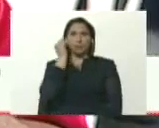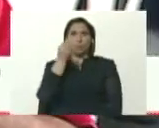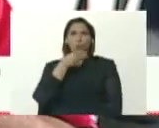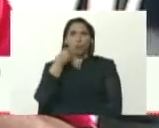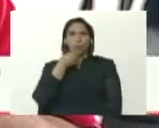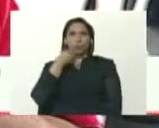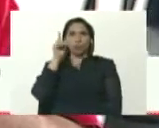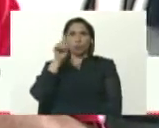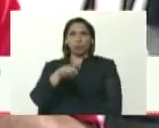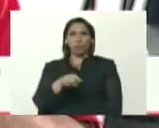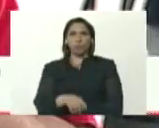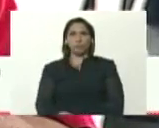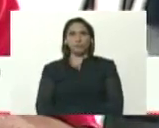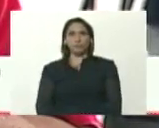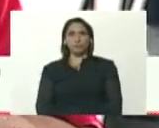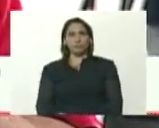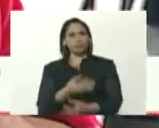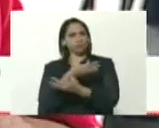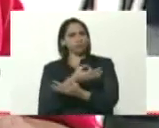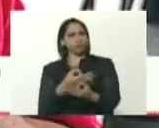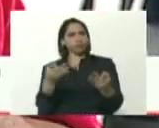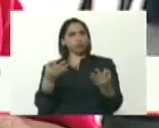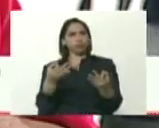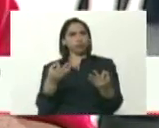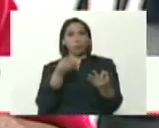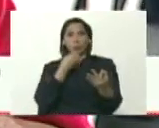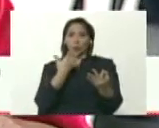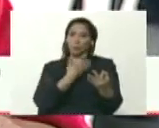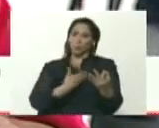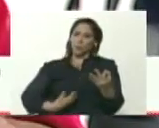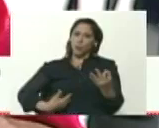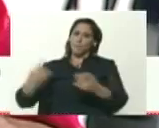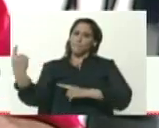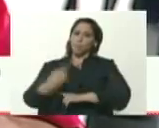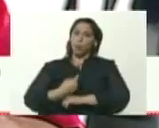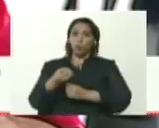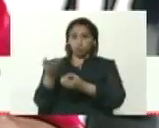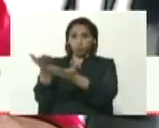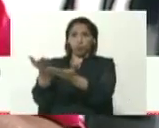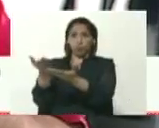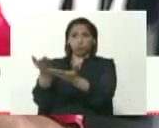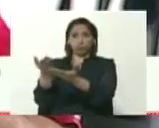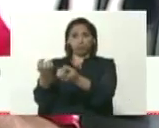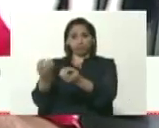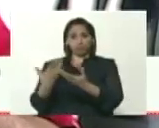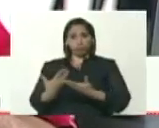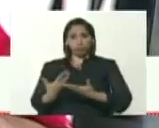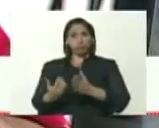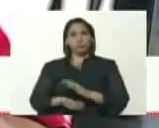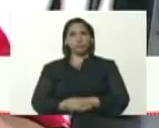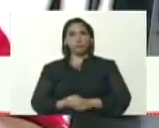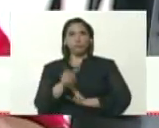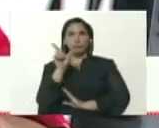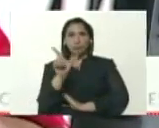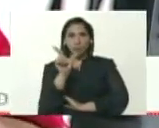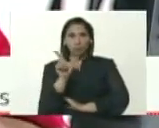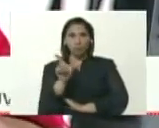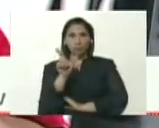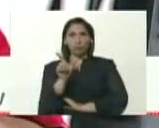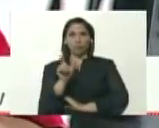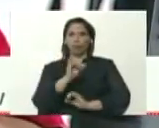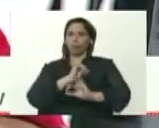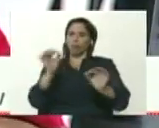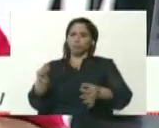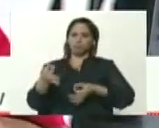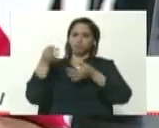también, fuerza Correcto. extraordinaria. Bueno, presidente, esta es una instrucción que usted dio, le dio a al partido, una vez que le